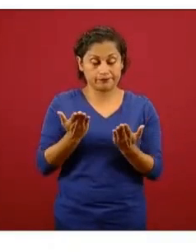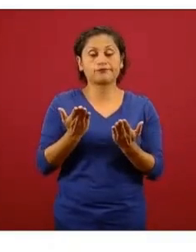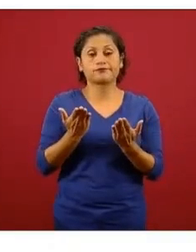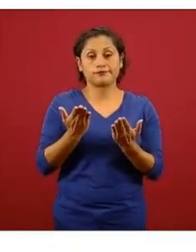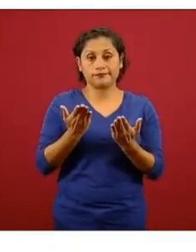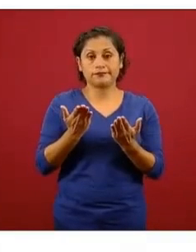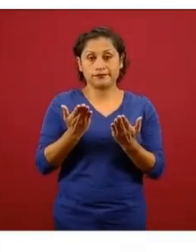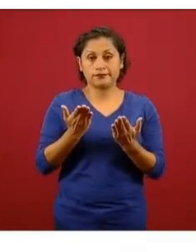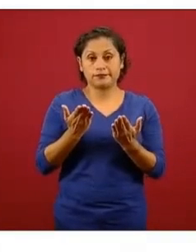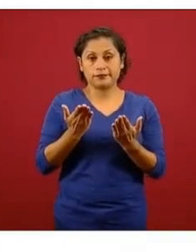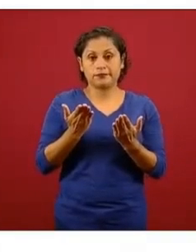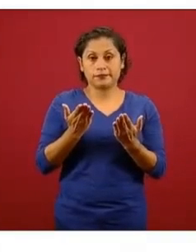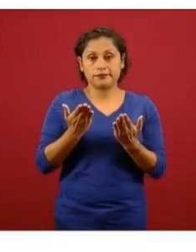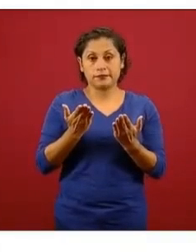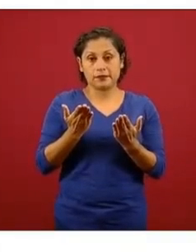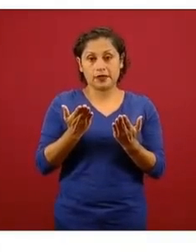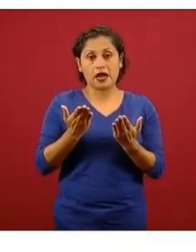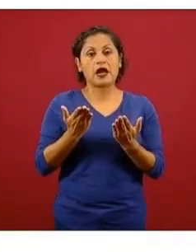poder